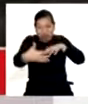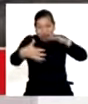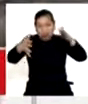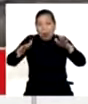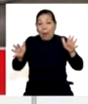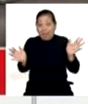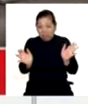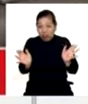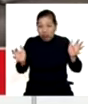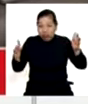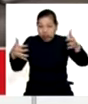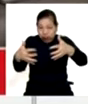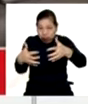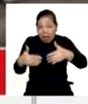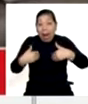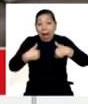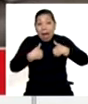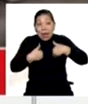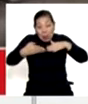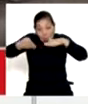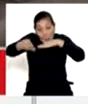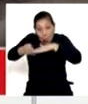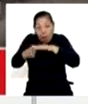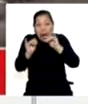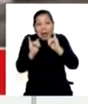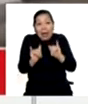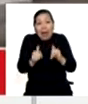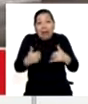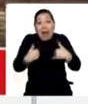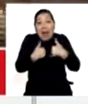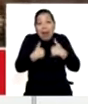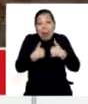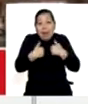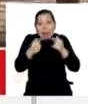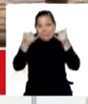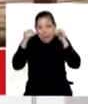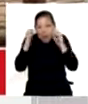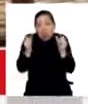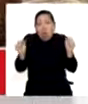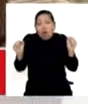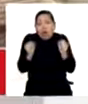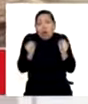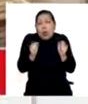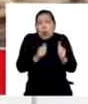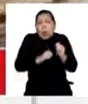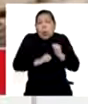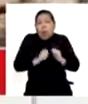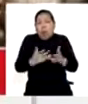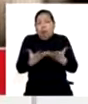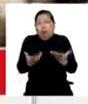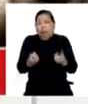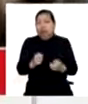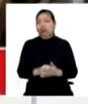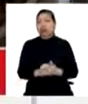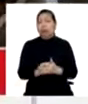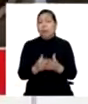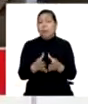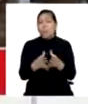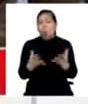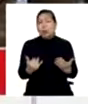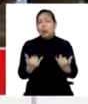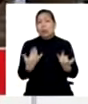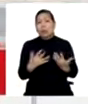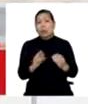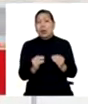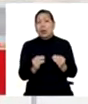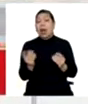que se acondicionan para que los animales puedan ahí permanecer y la afectación de las heladas no sea tan intensa como